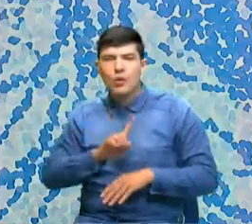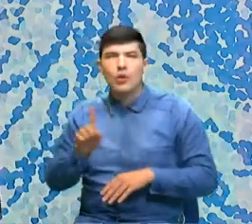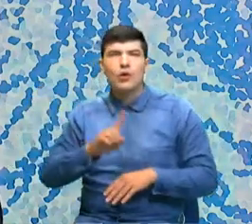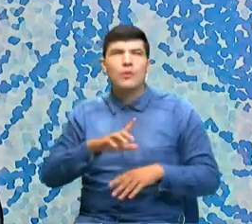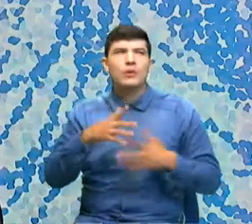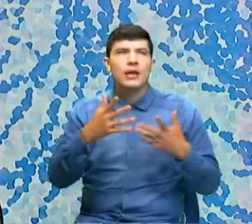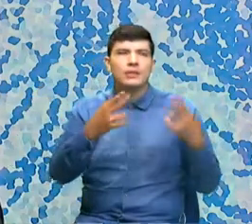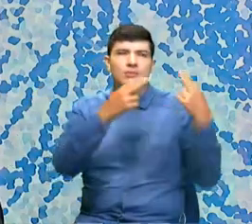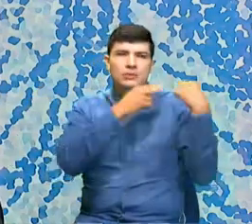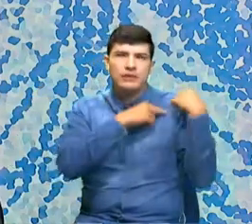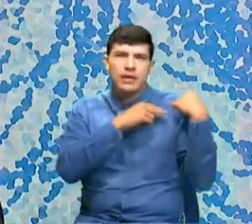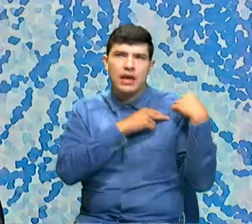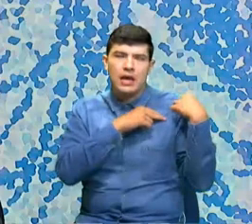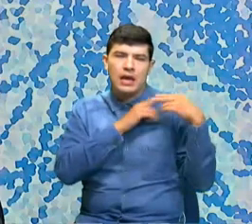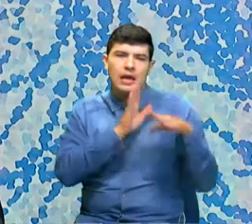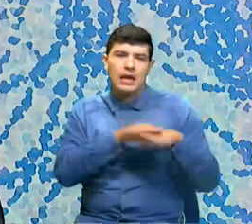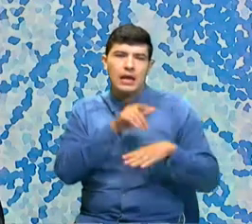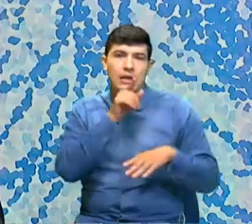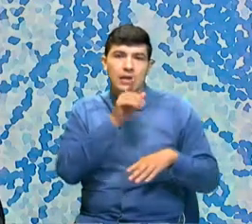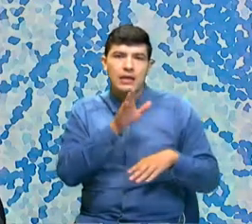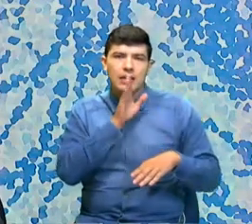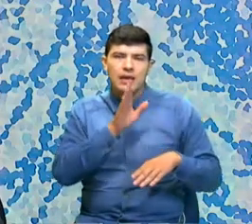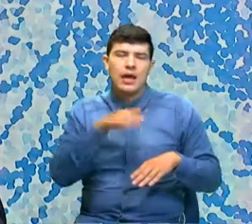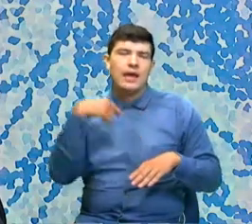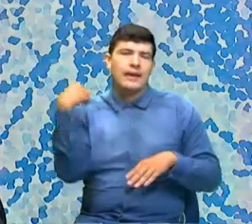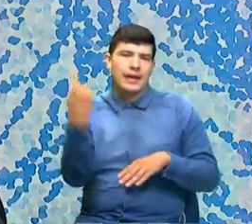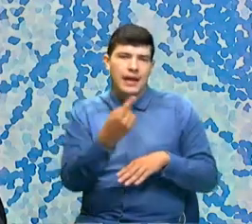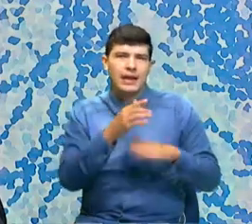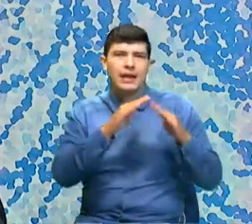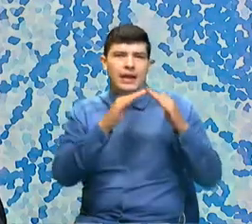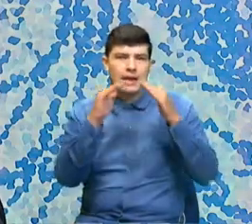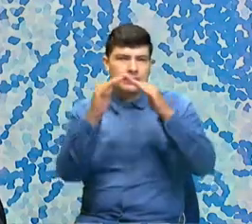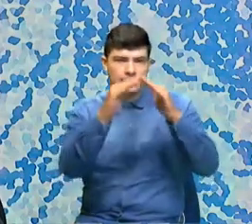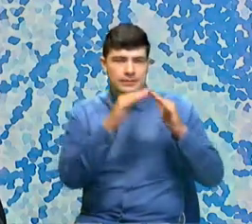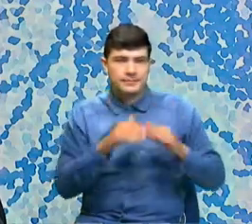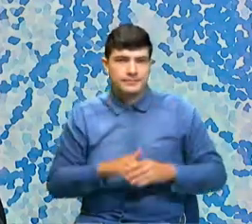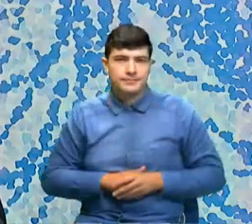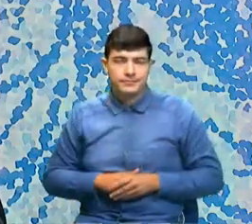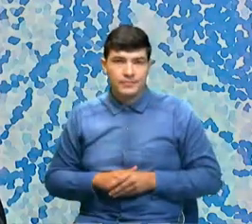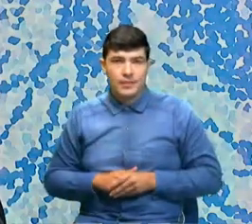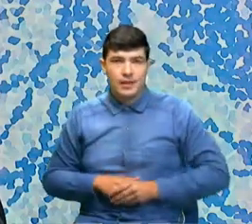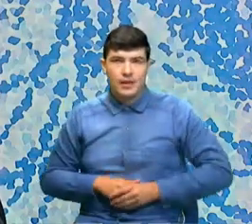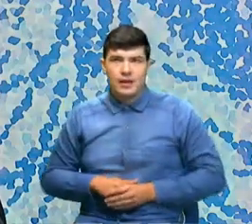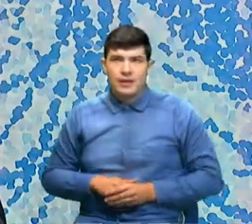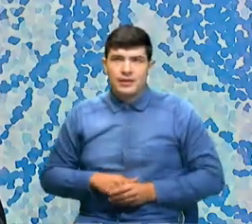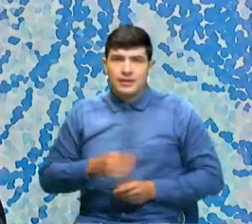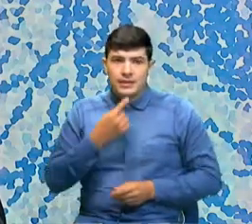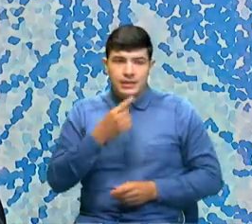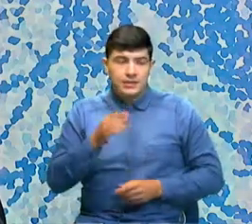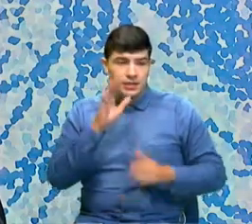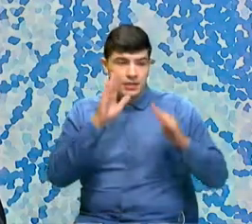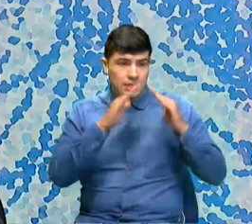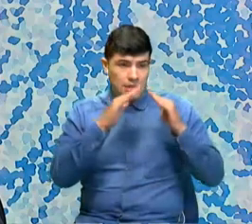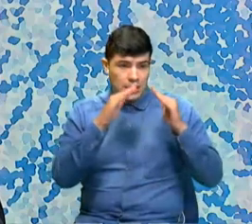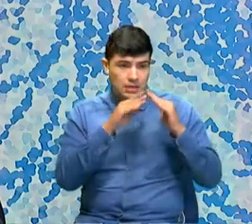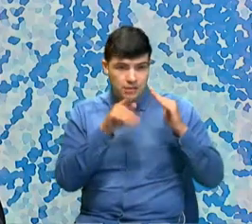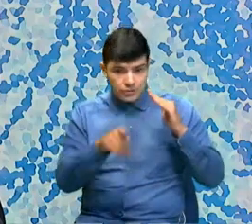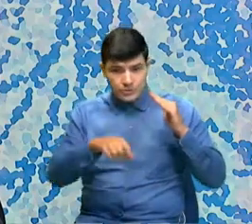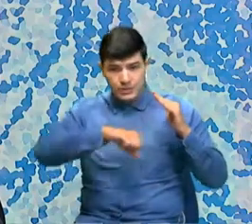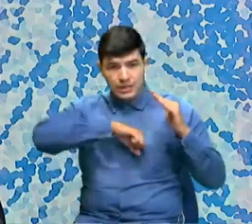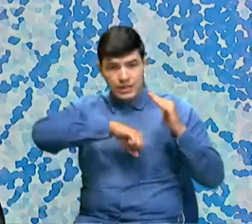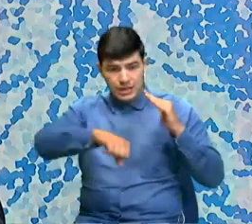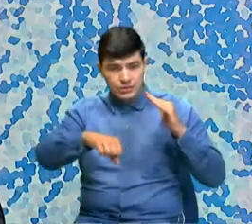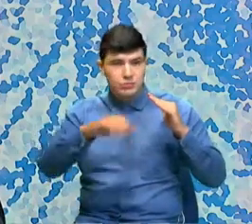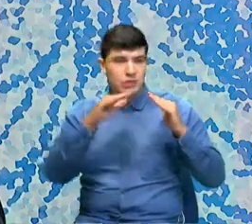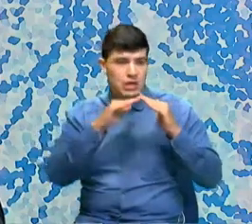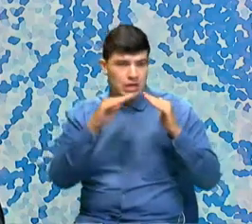una carga que se le genera a la unidad inmobiliaria. Sí. Entonces, dicen, este apartamento es